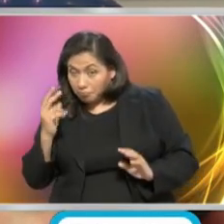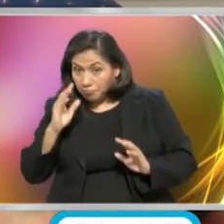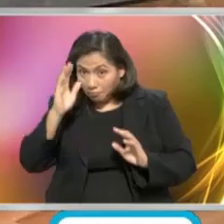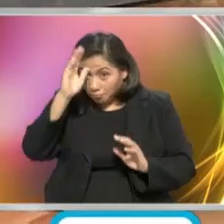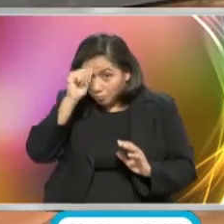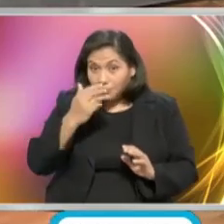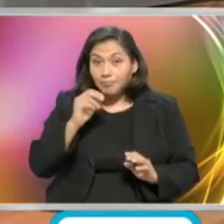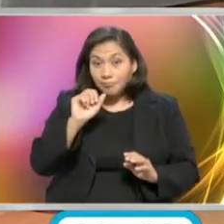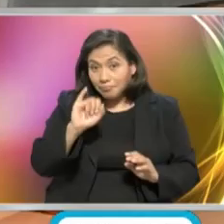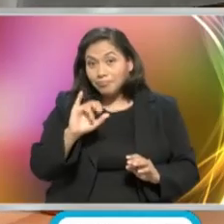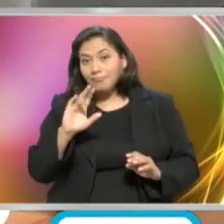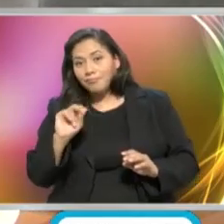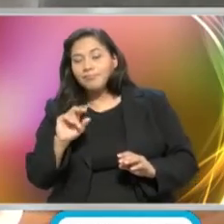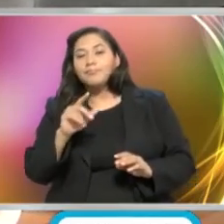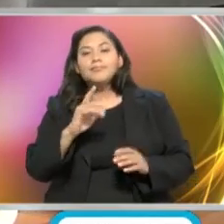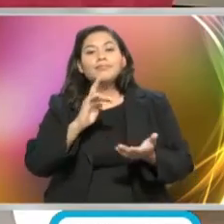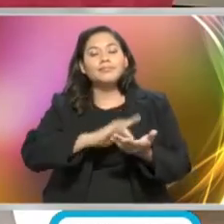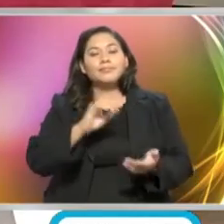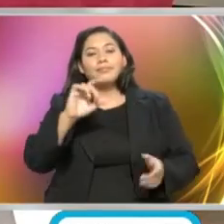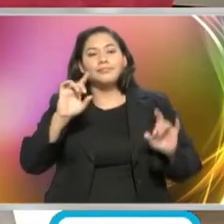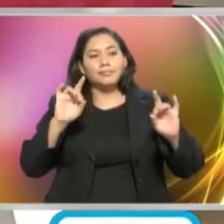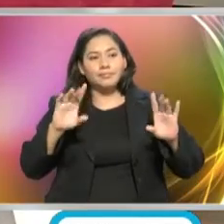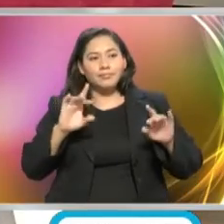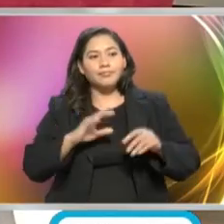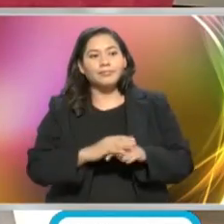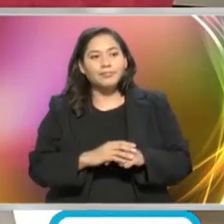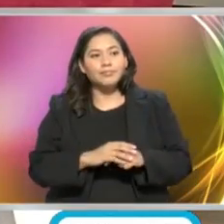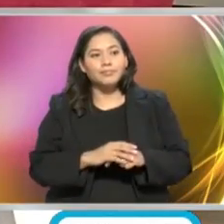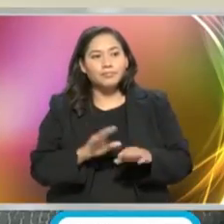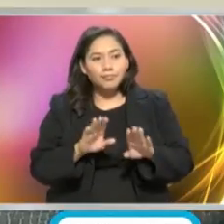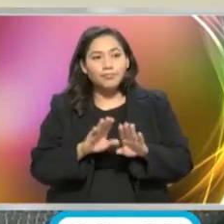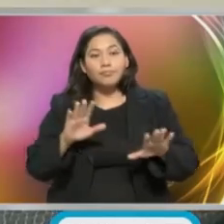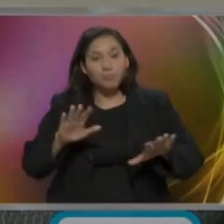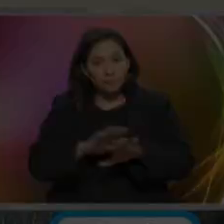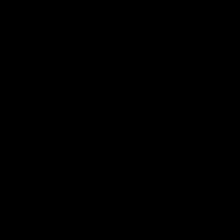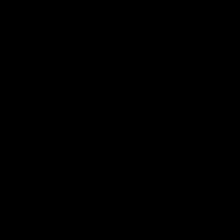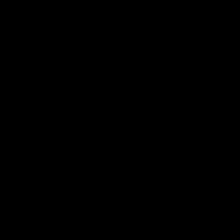pues ahora sí, muchísimas gracias, Ángel, Gracias, porque sí Ángel. hemos visto que ha cambiado bastante la sí. maternidad.